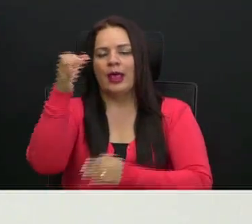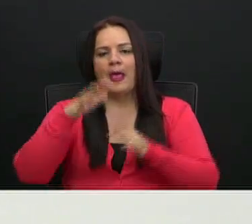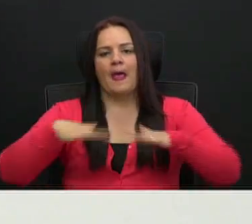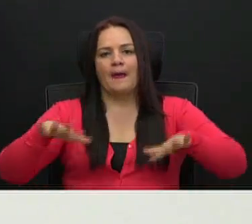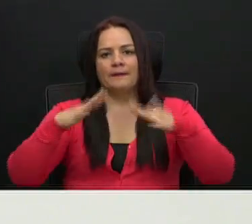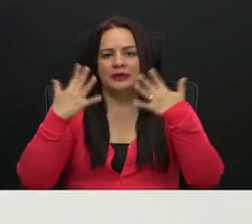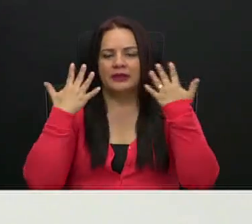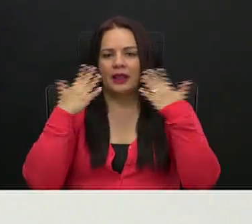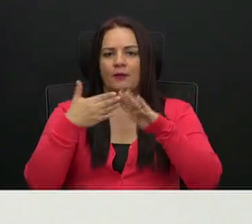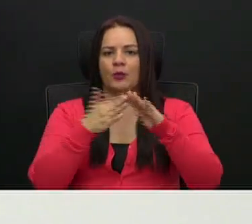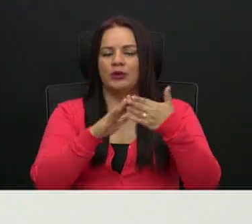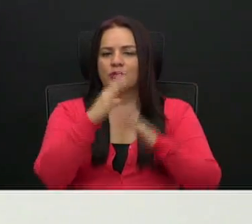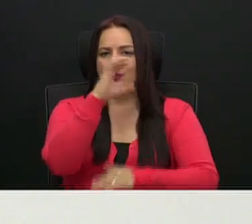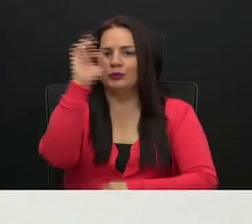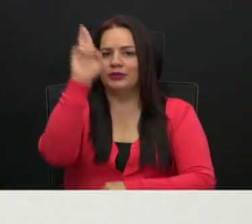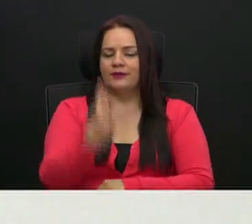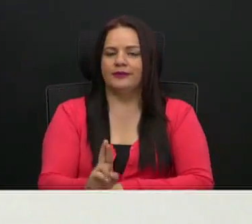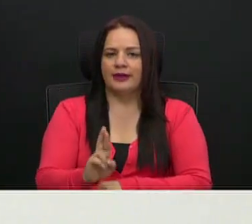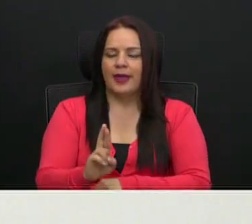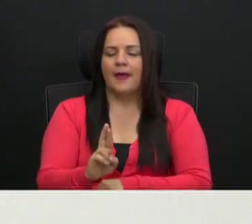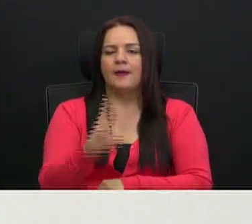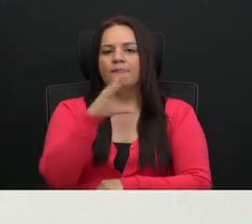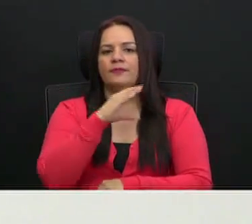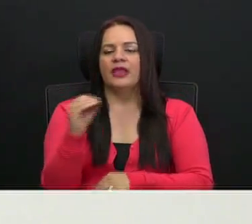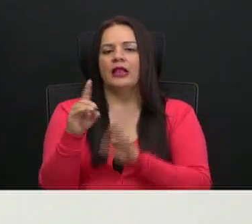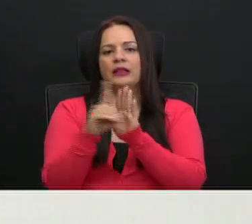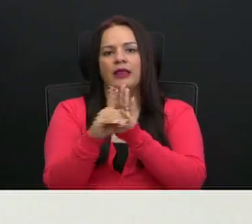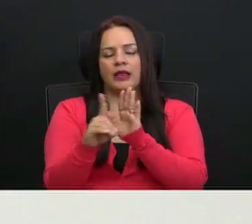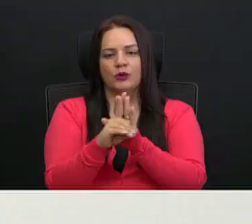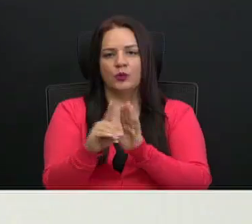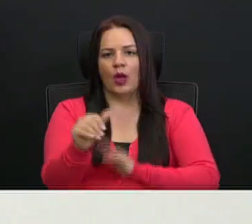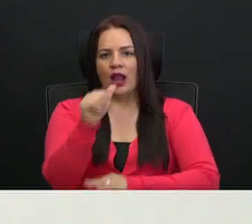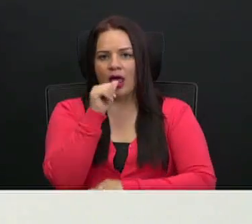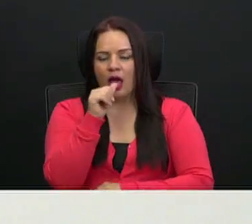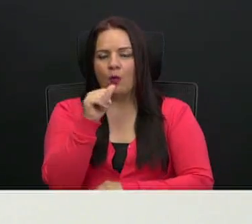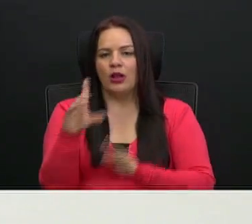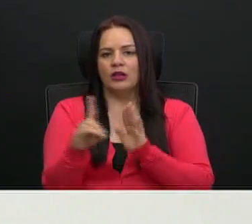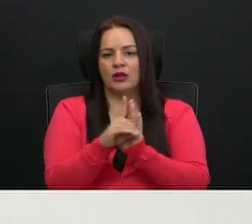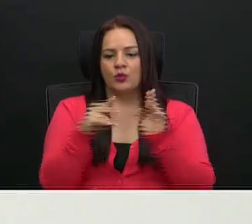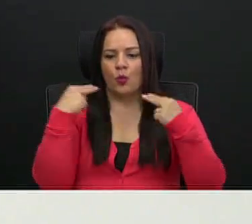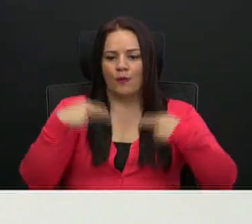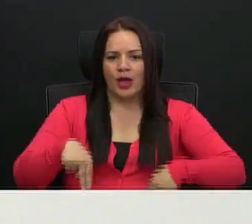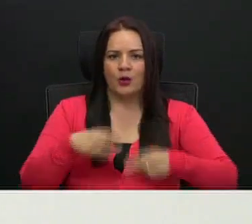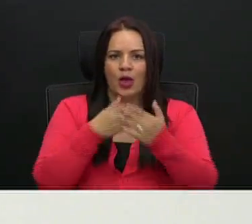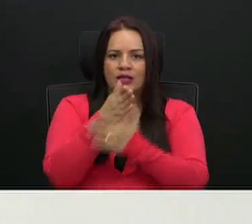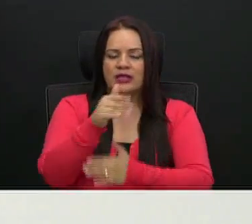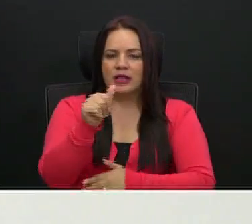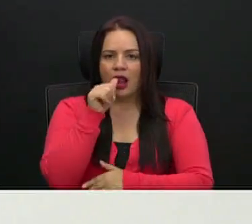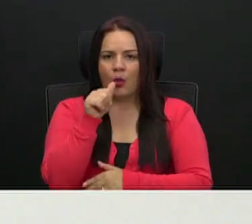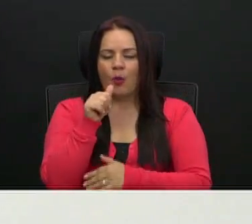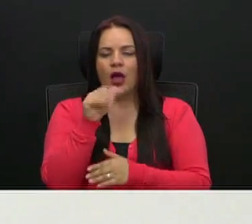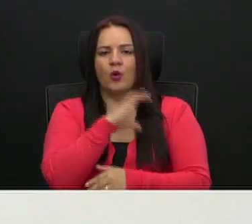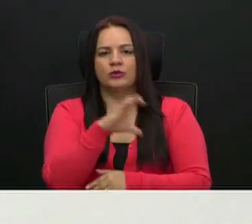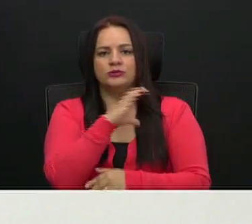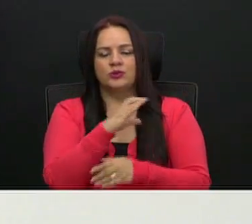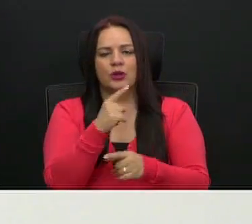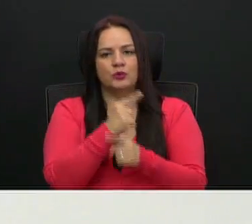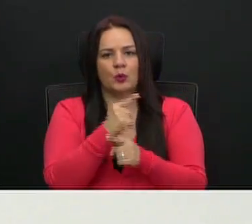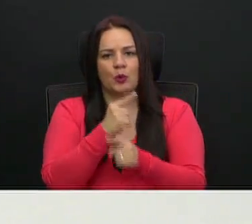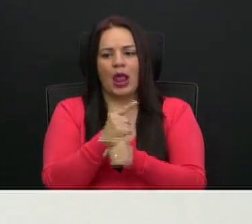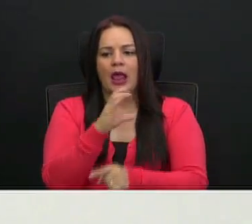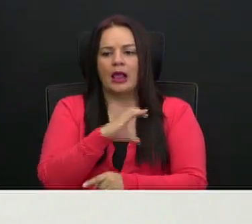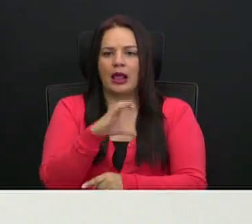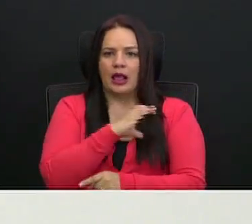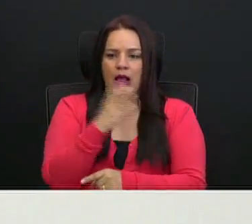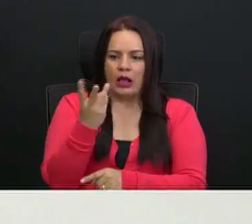población costarricense, el derecho al agua, el derecho humano de acceso al agua en condiciones adecuadas de cantidad y